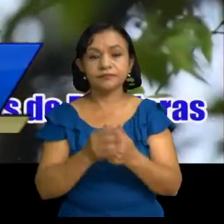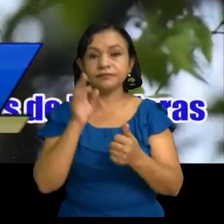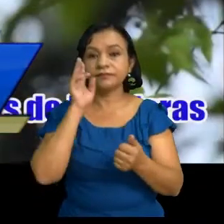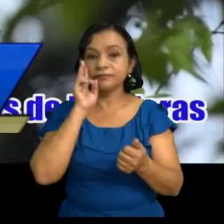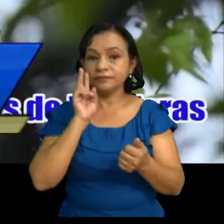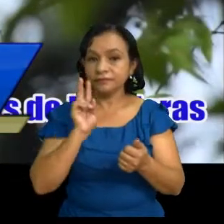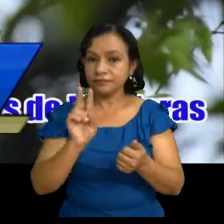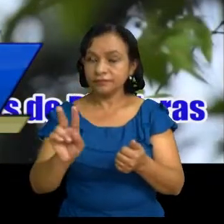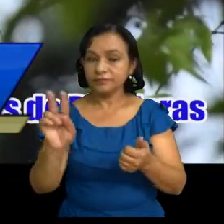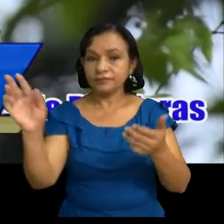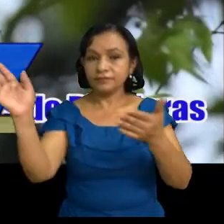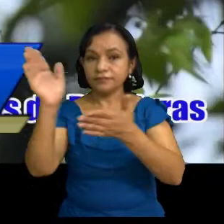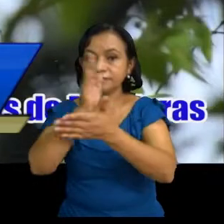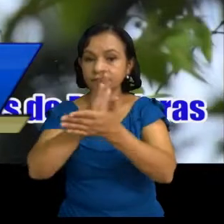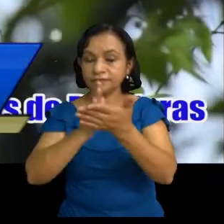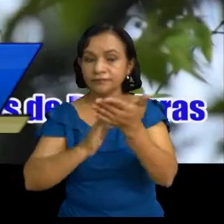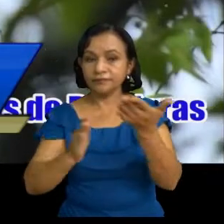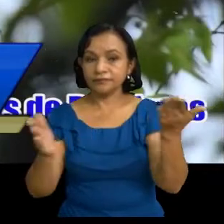alguno